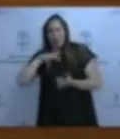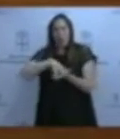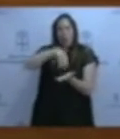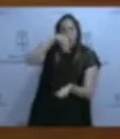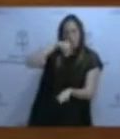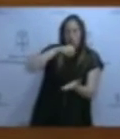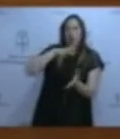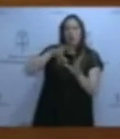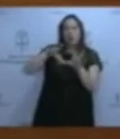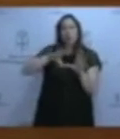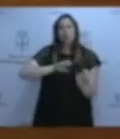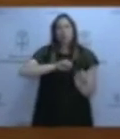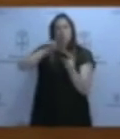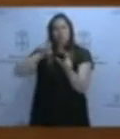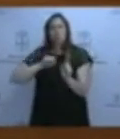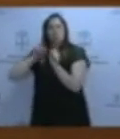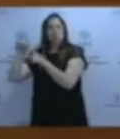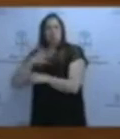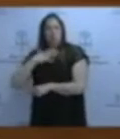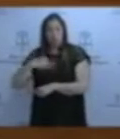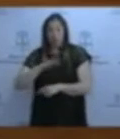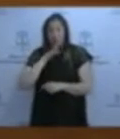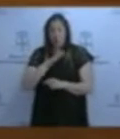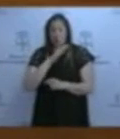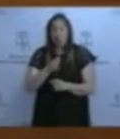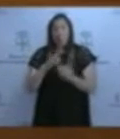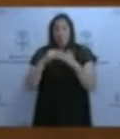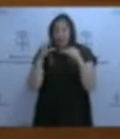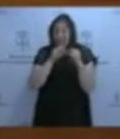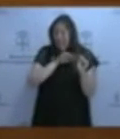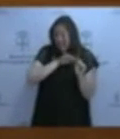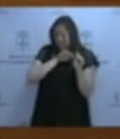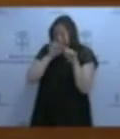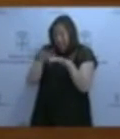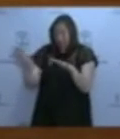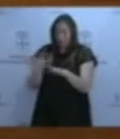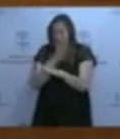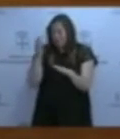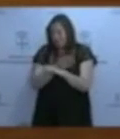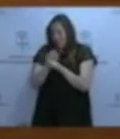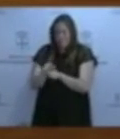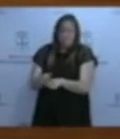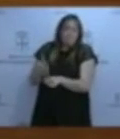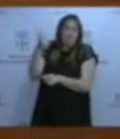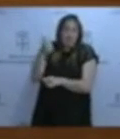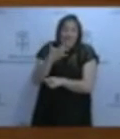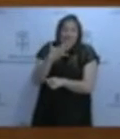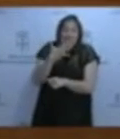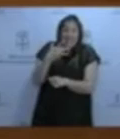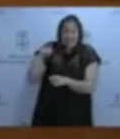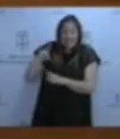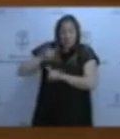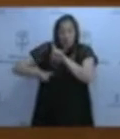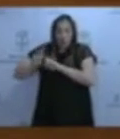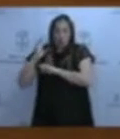son los que mayor atasco tienen y son los que mayor volumen de pacientes procesen. Con lo cual, si seguimos teniendo atasco aquí, poco